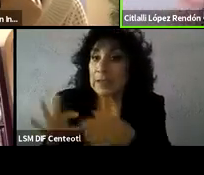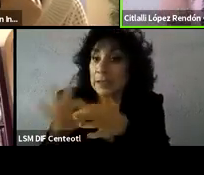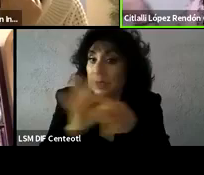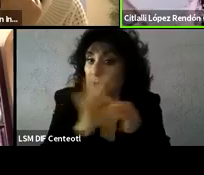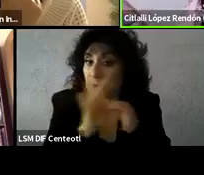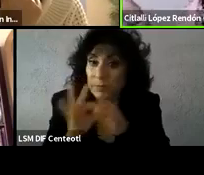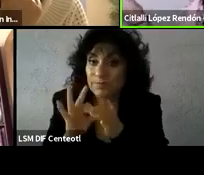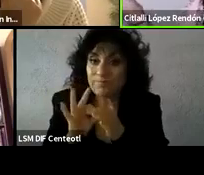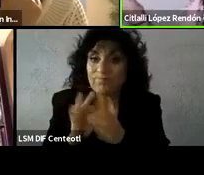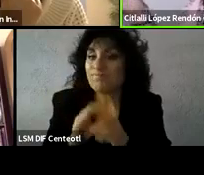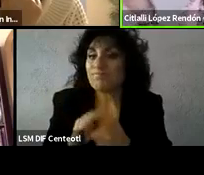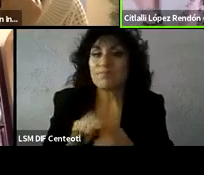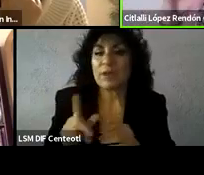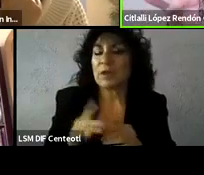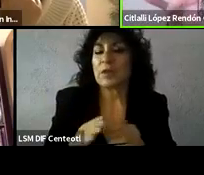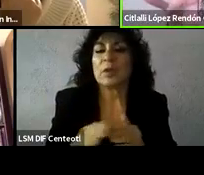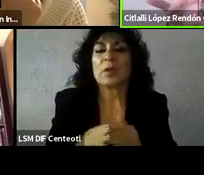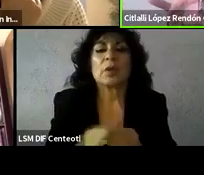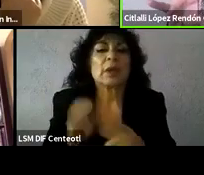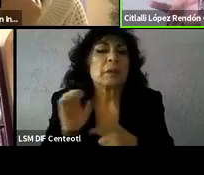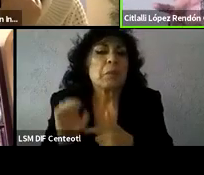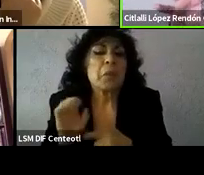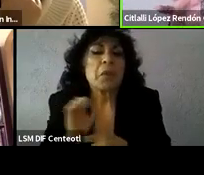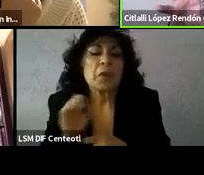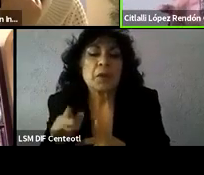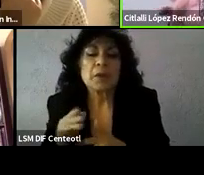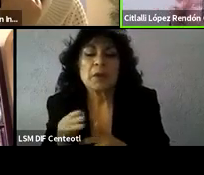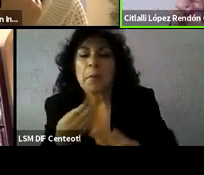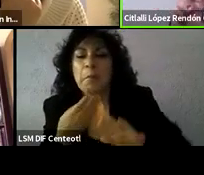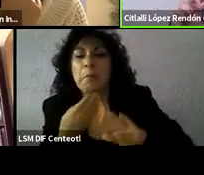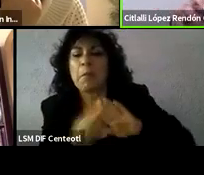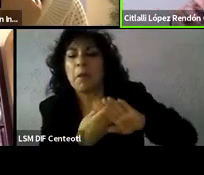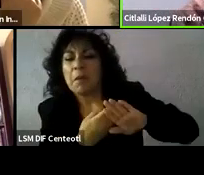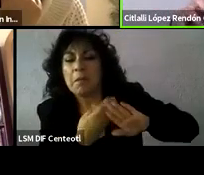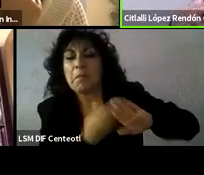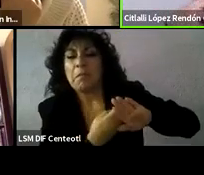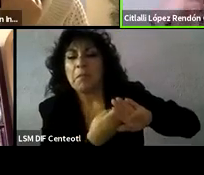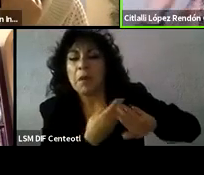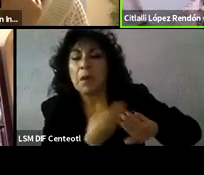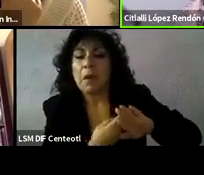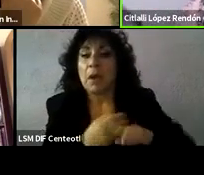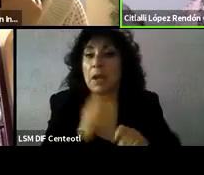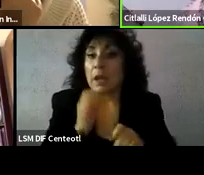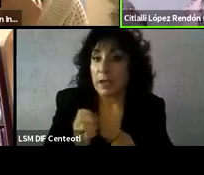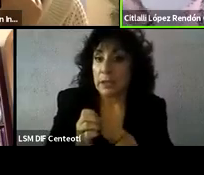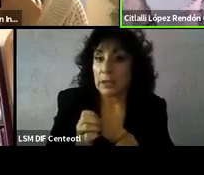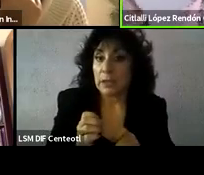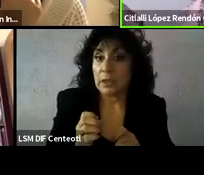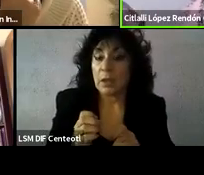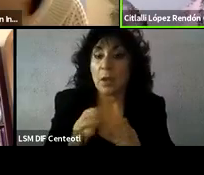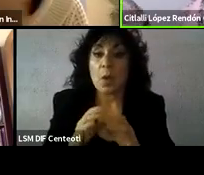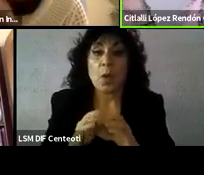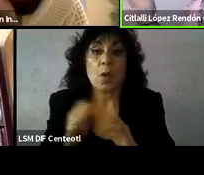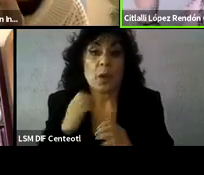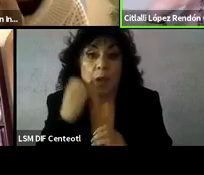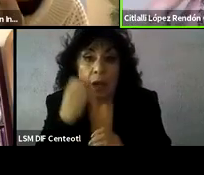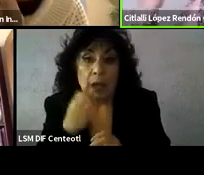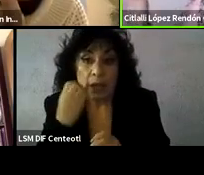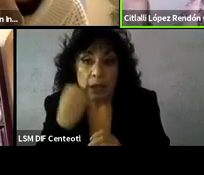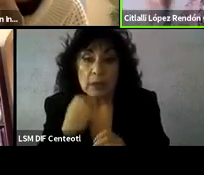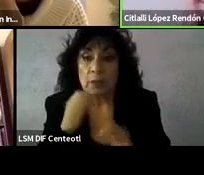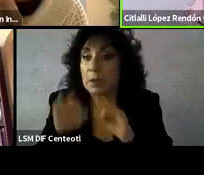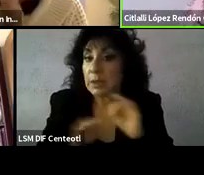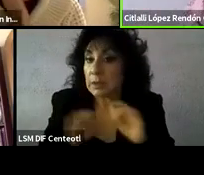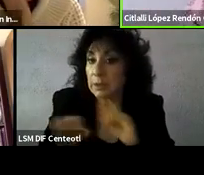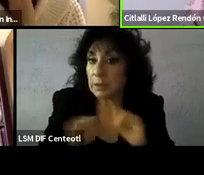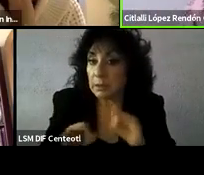es a una resistencia de aquello que ya aprendieron a construir y a trabajar en las aulas, encuentran resistencia en sus hogares, ¿no? O en